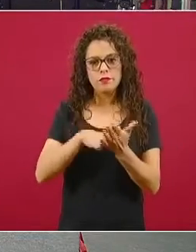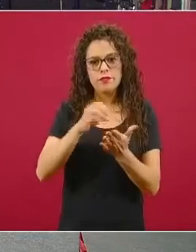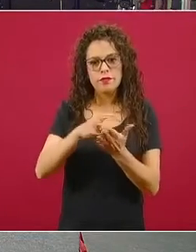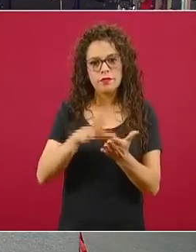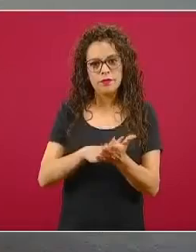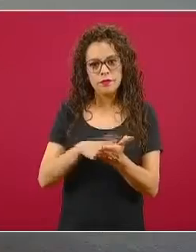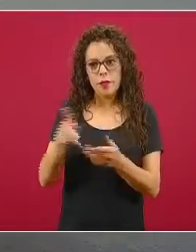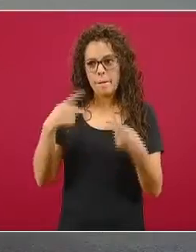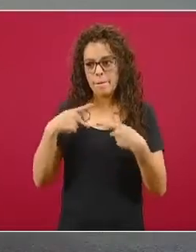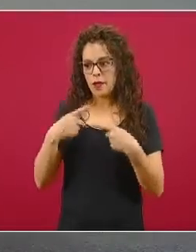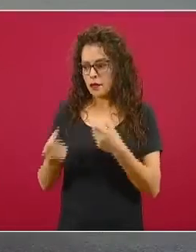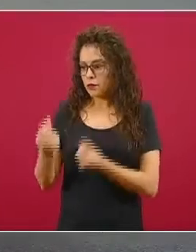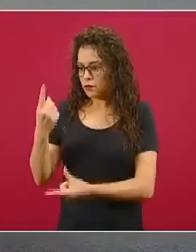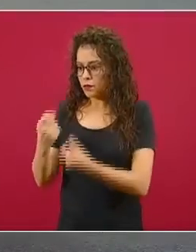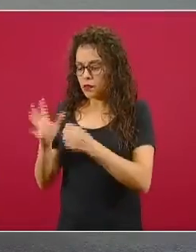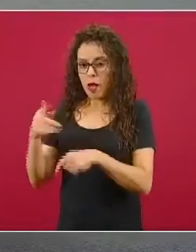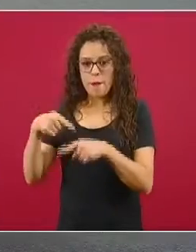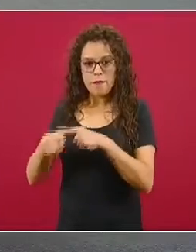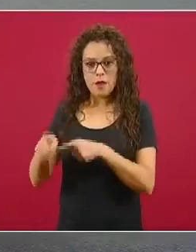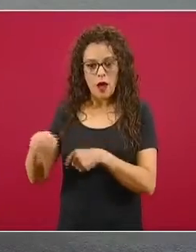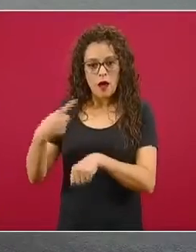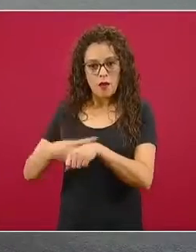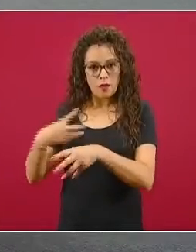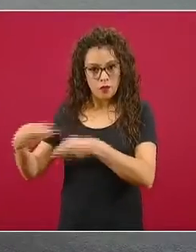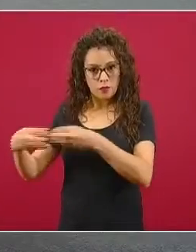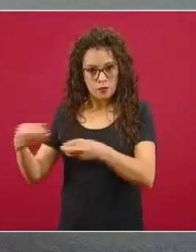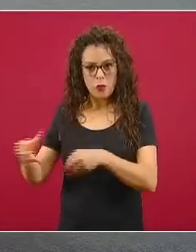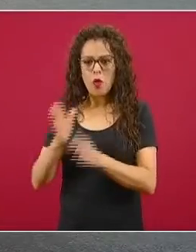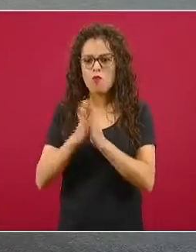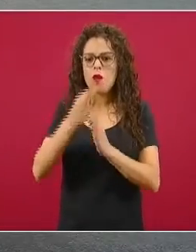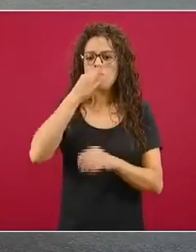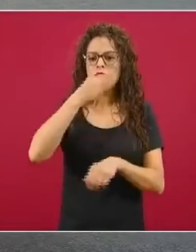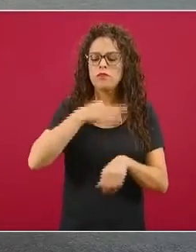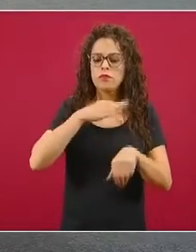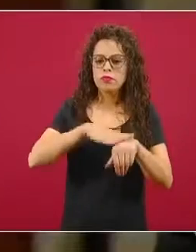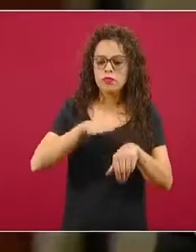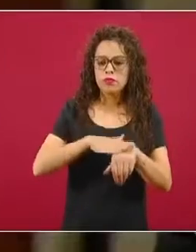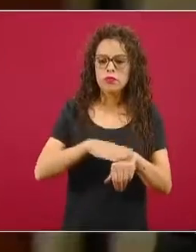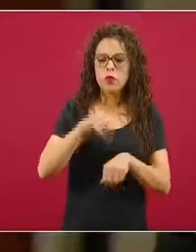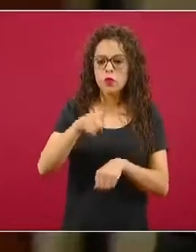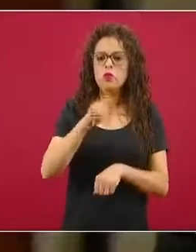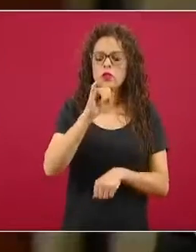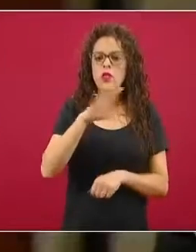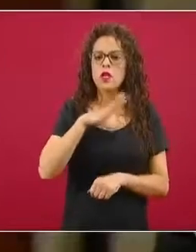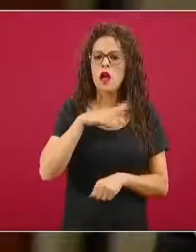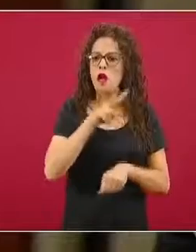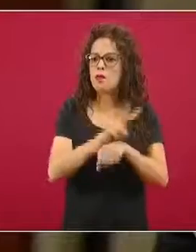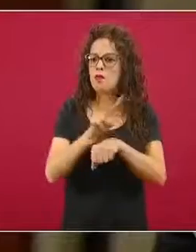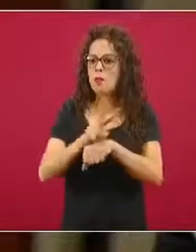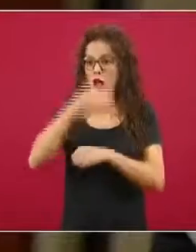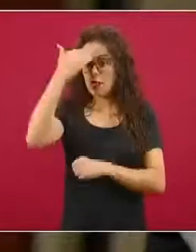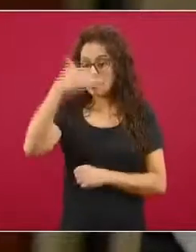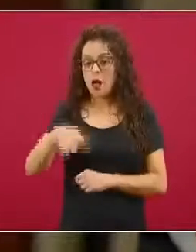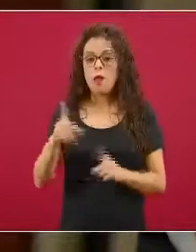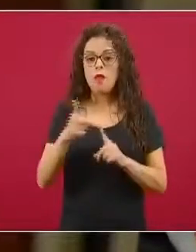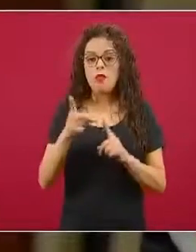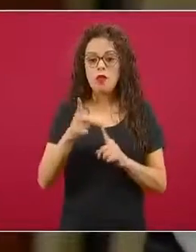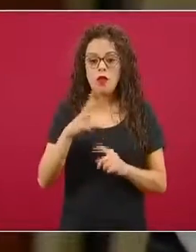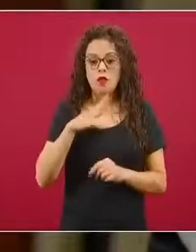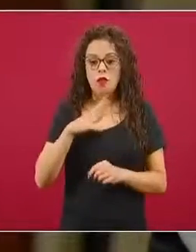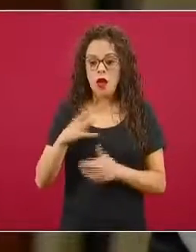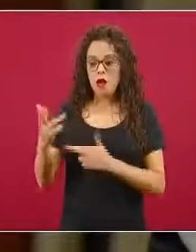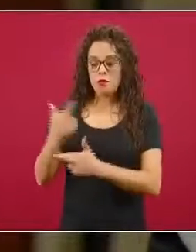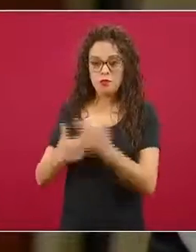¿podría detallarnos los eventos en los cuales ustedes tienen monitoreados estos brotes? Es decir, ¿son